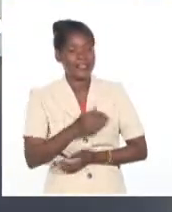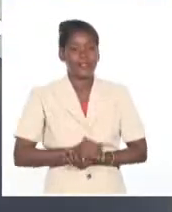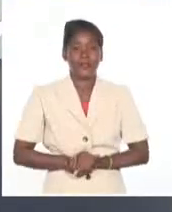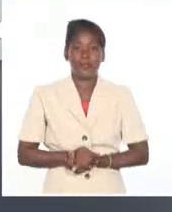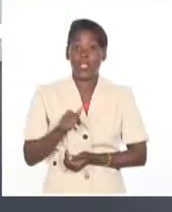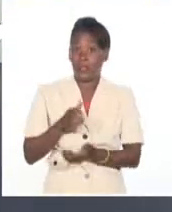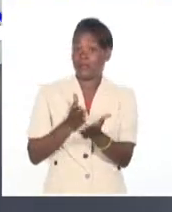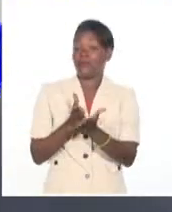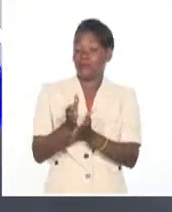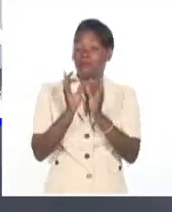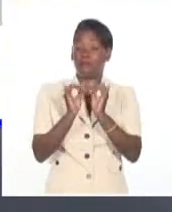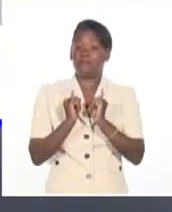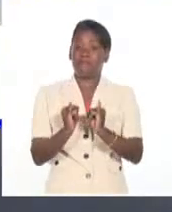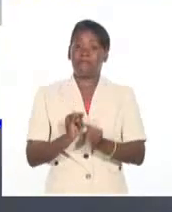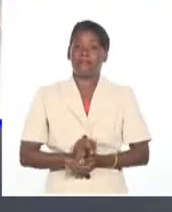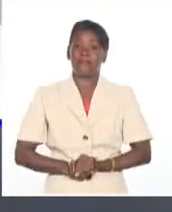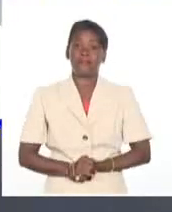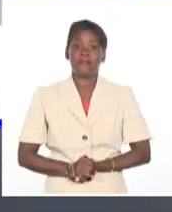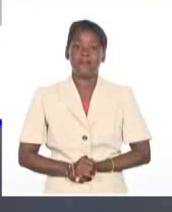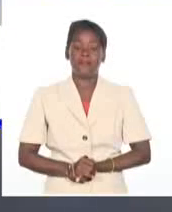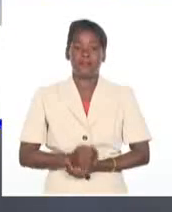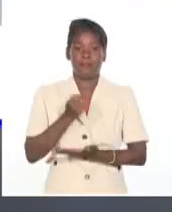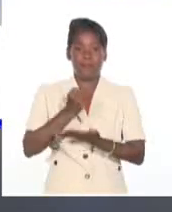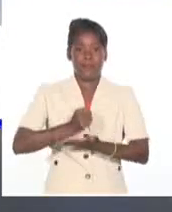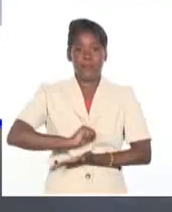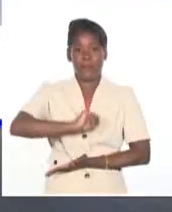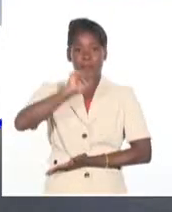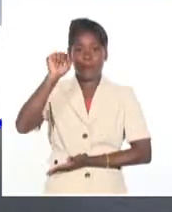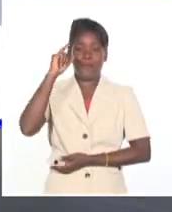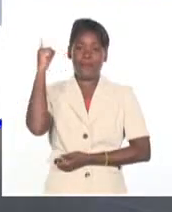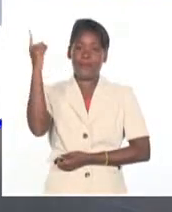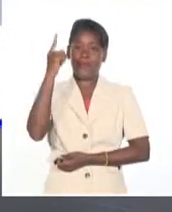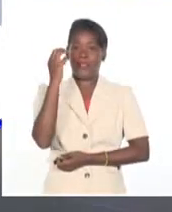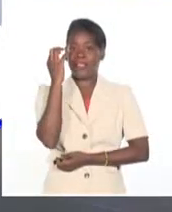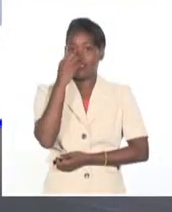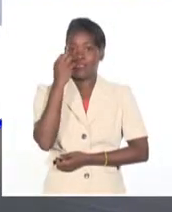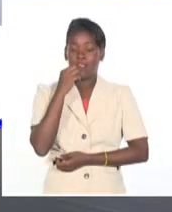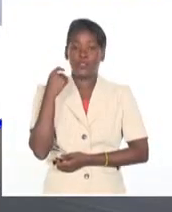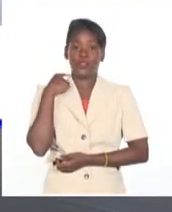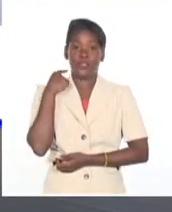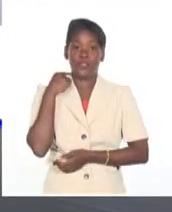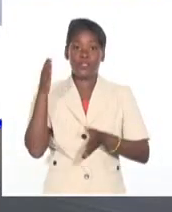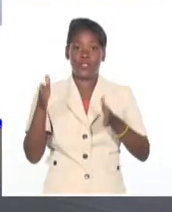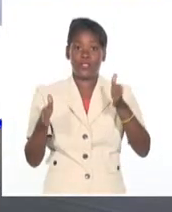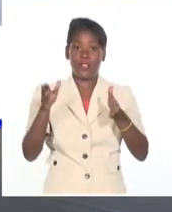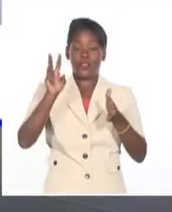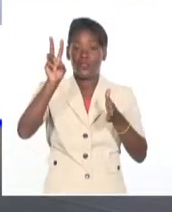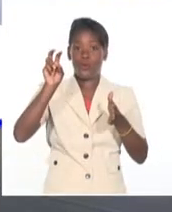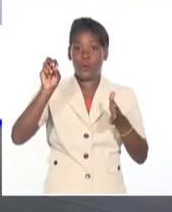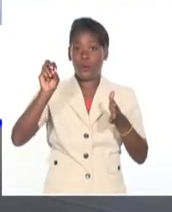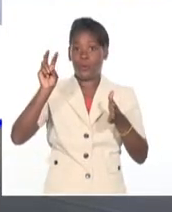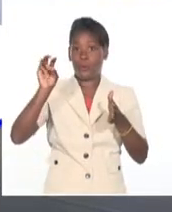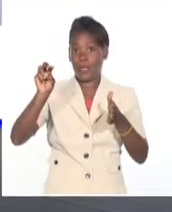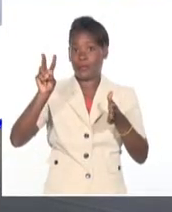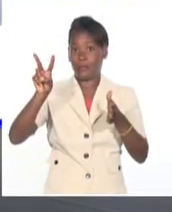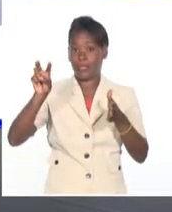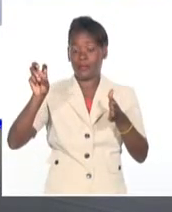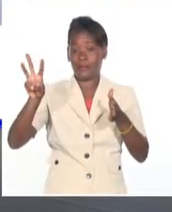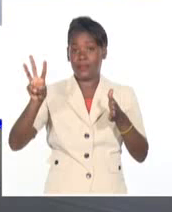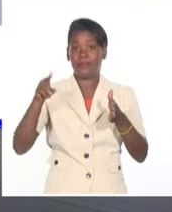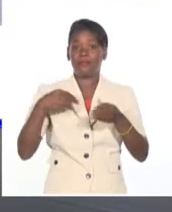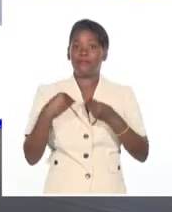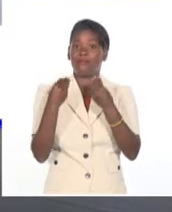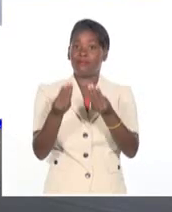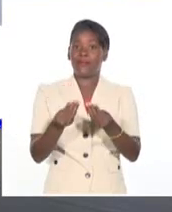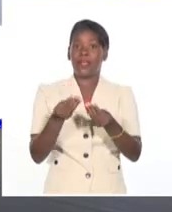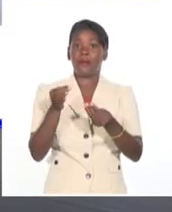las informaciones. El Premio Nacional de Circo 2023 fue otorgado al artista Hilda Venero de La Paz, por